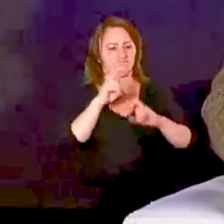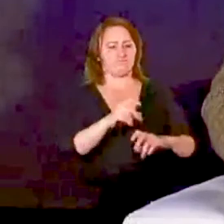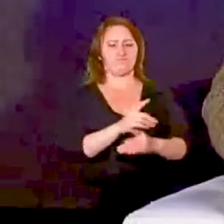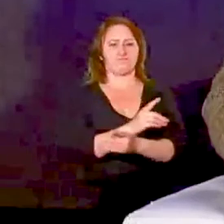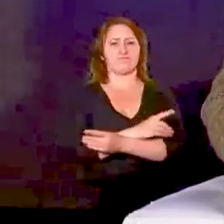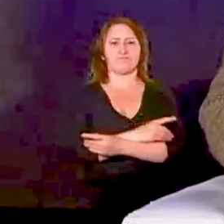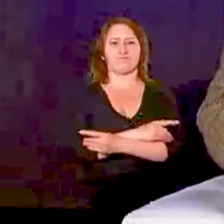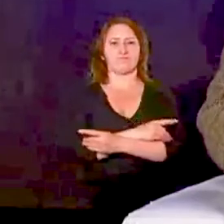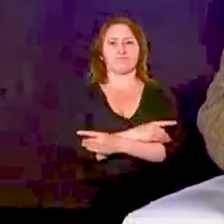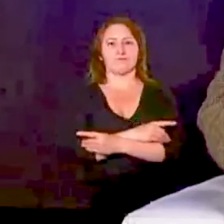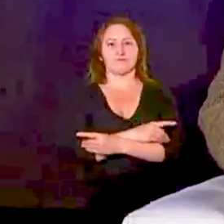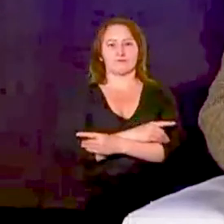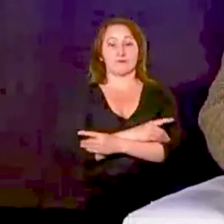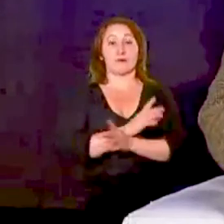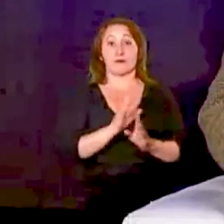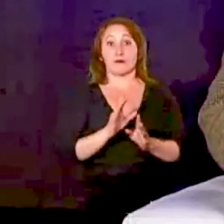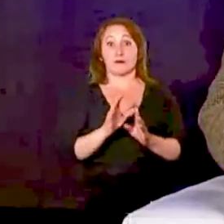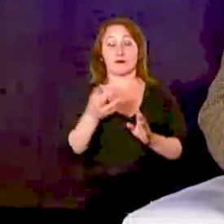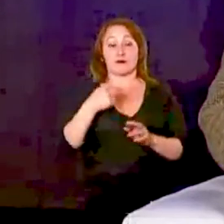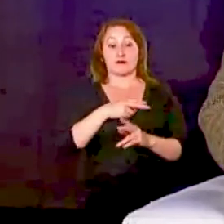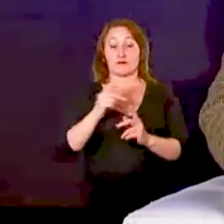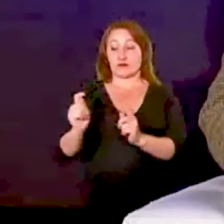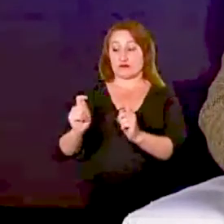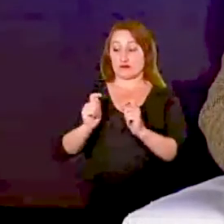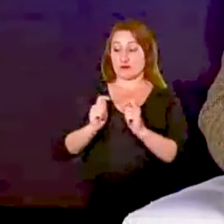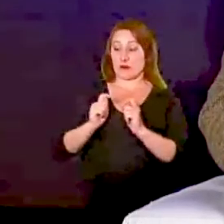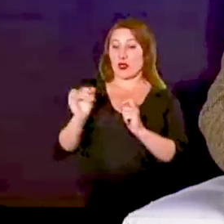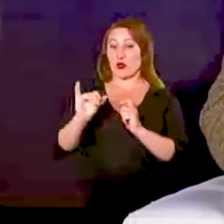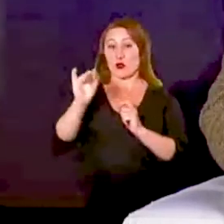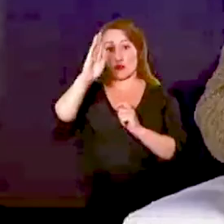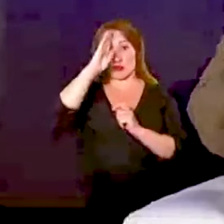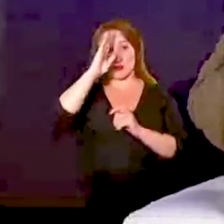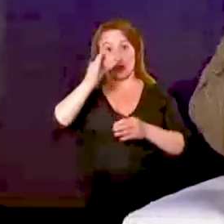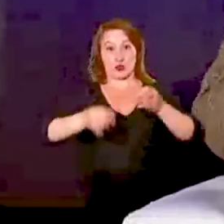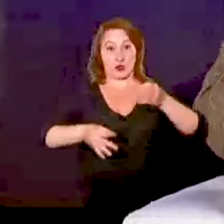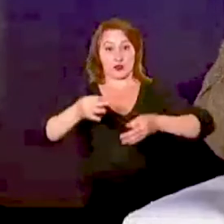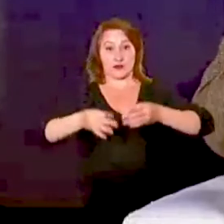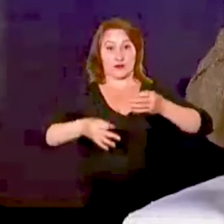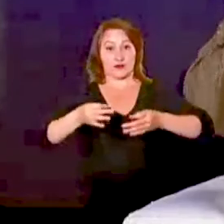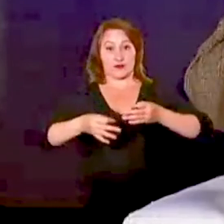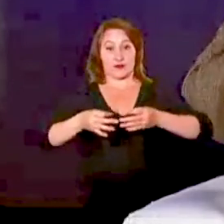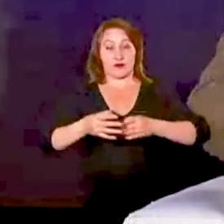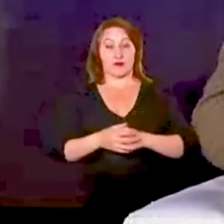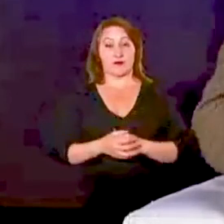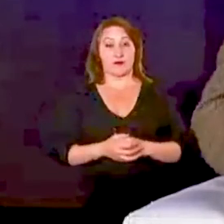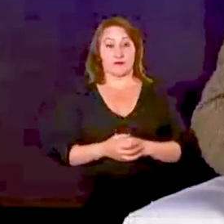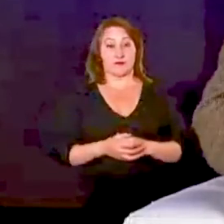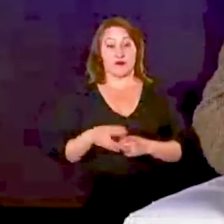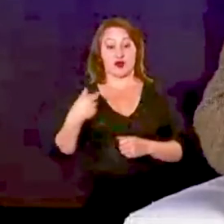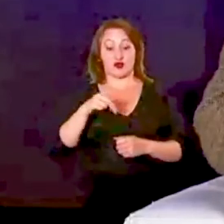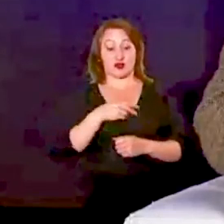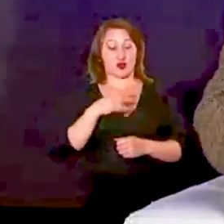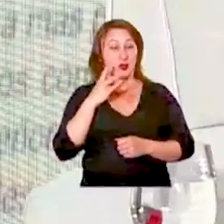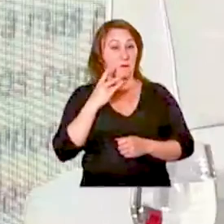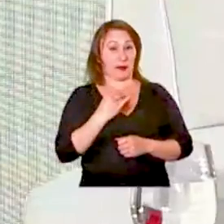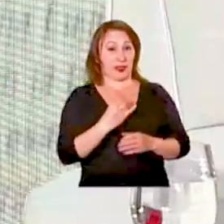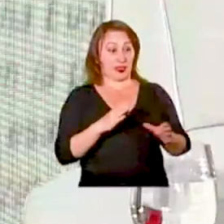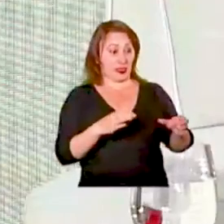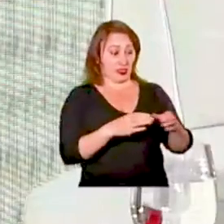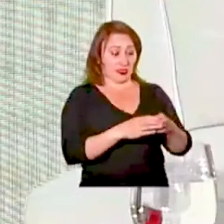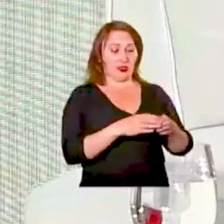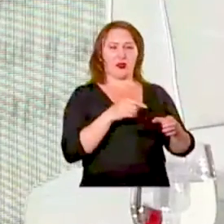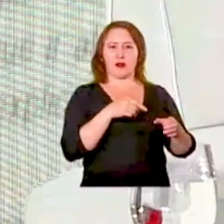disciplinaria. Tenemos facultades de policía judicial y somos la única dependencia que,